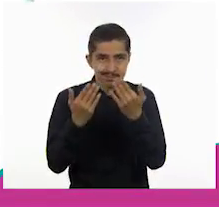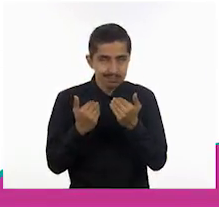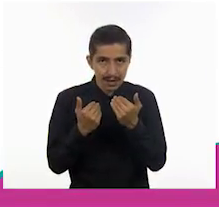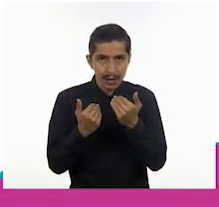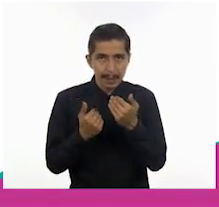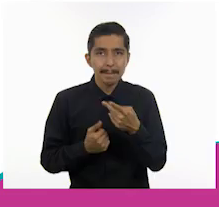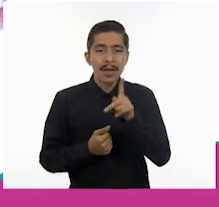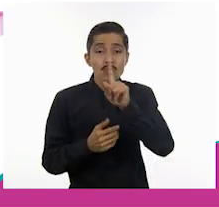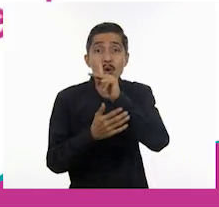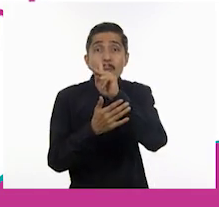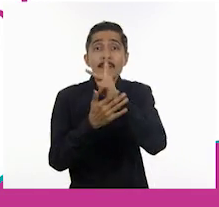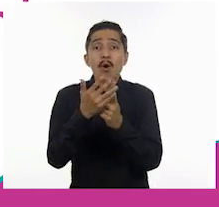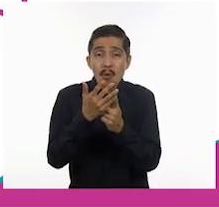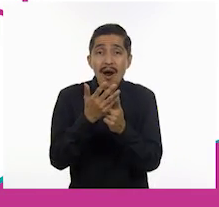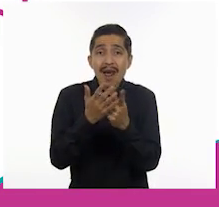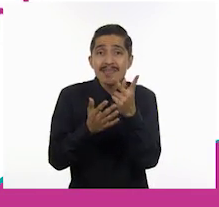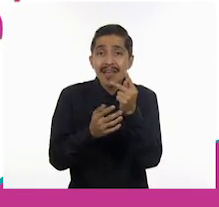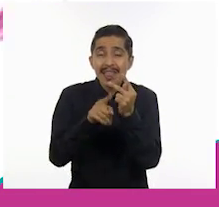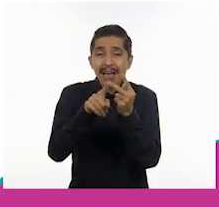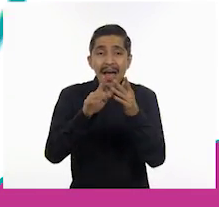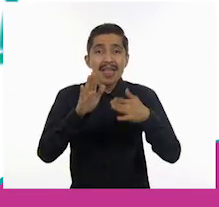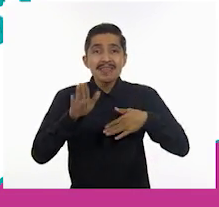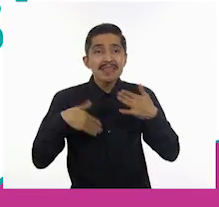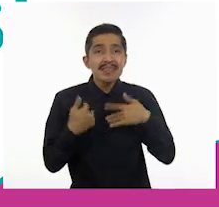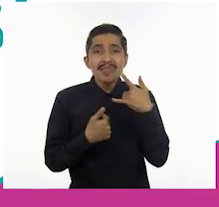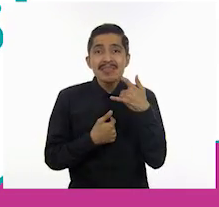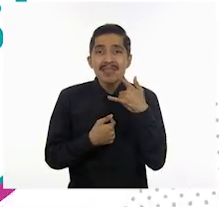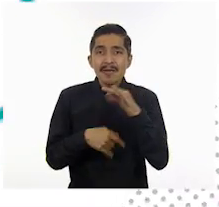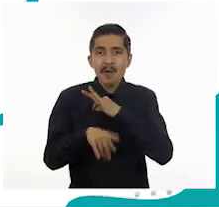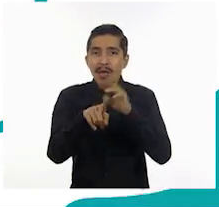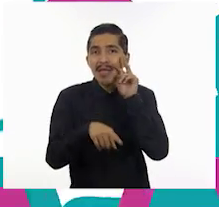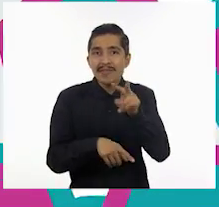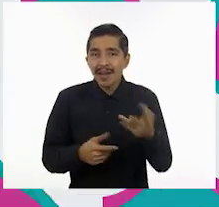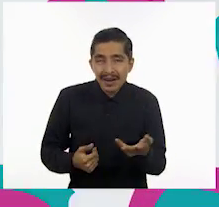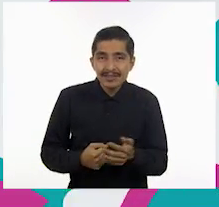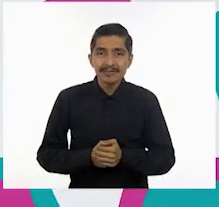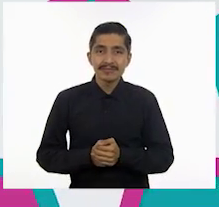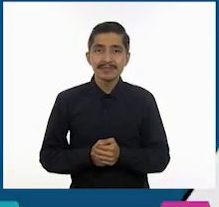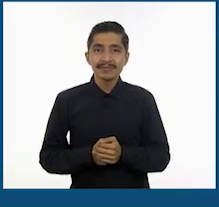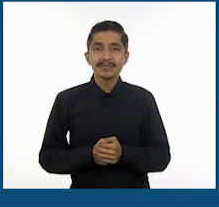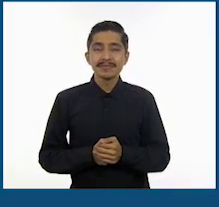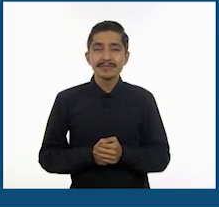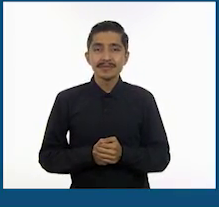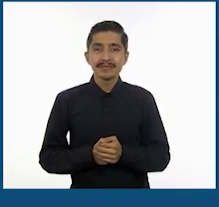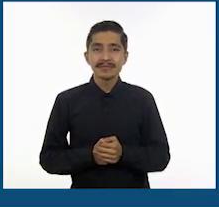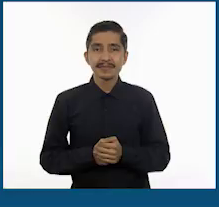sino una programación de entretenimiento. No te la pierdas.